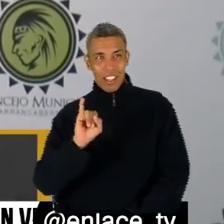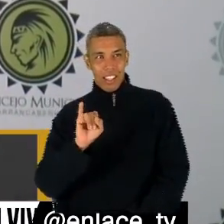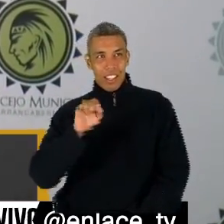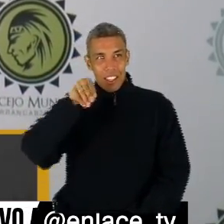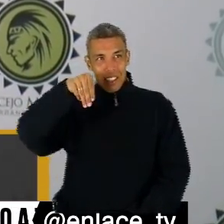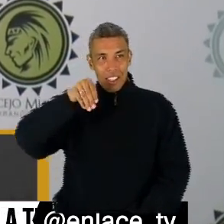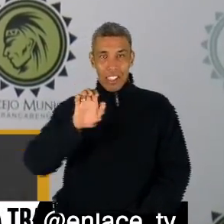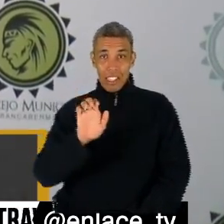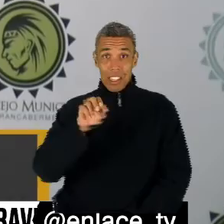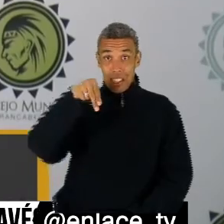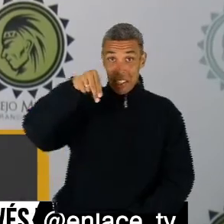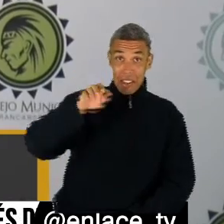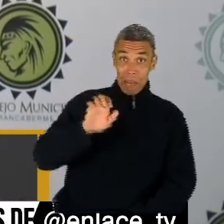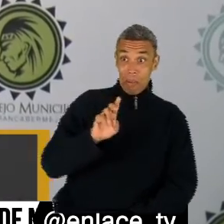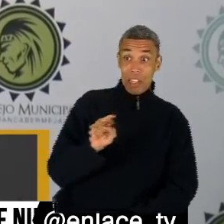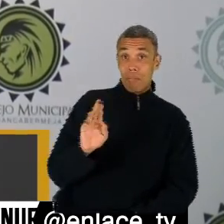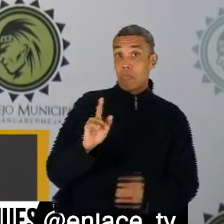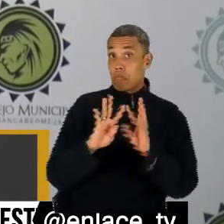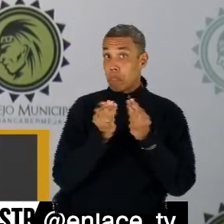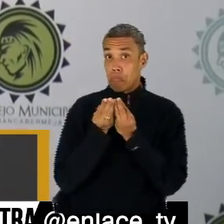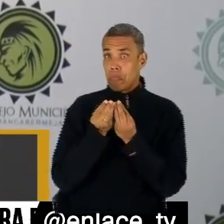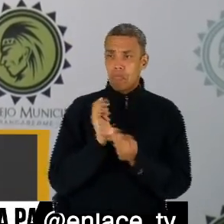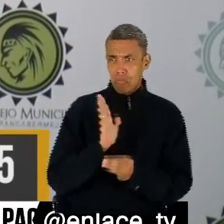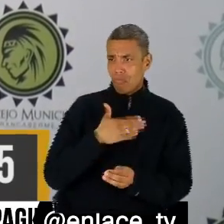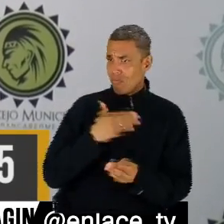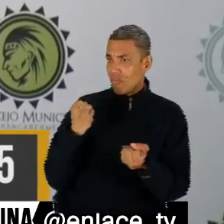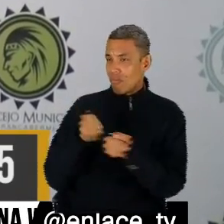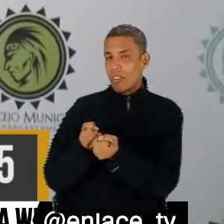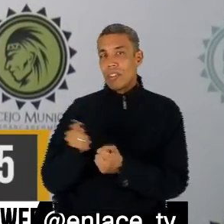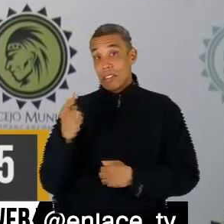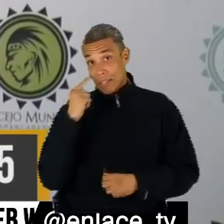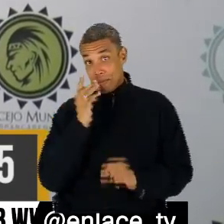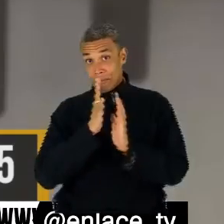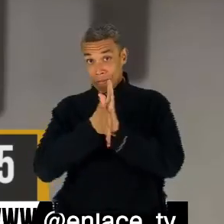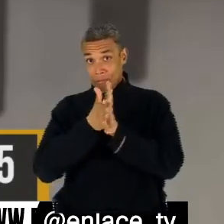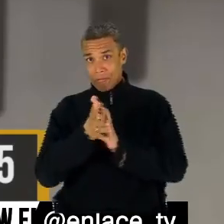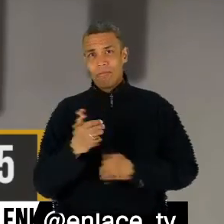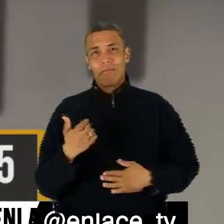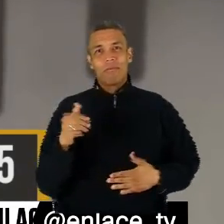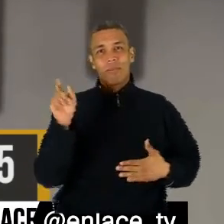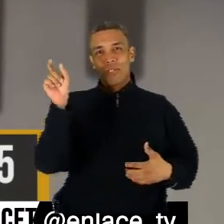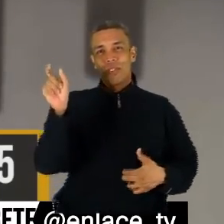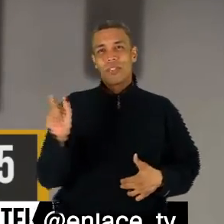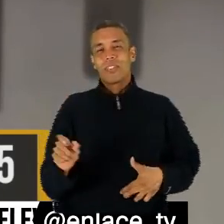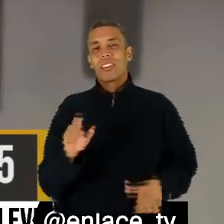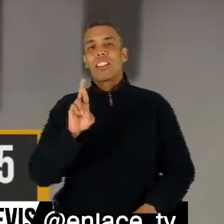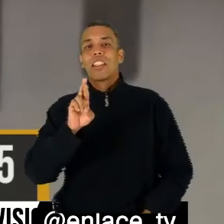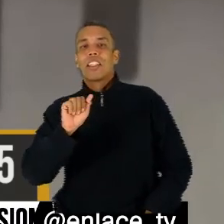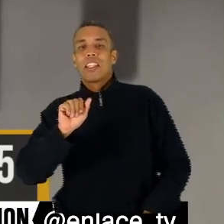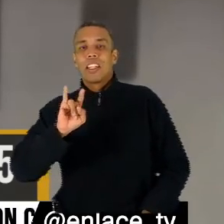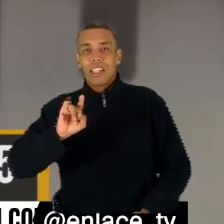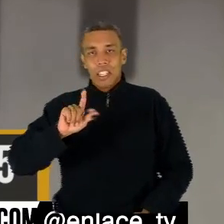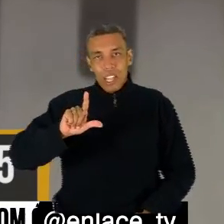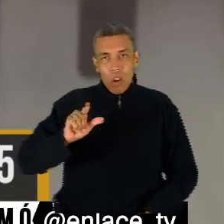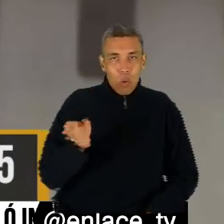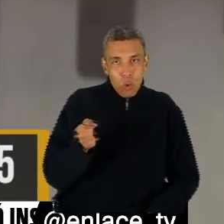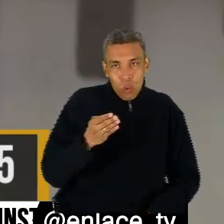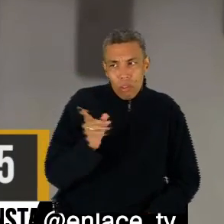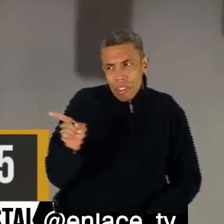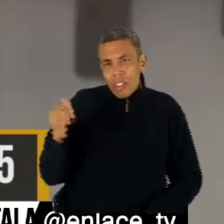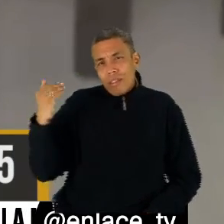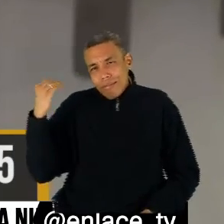conoce y tuvimos la oportunidad de vivir y acompañar esa gran labor que realizó nuestro amigo Raúl Meneses, que ya hoy, pues bueno, por cosas de Dios no nos acompaña.